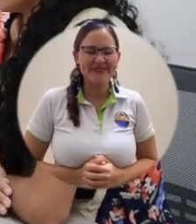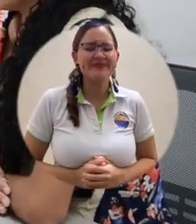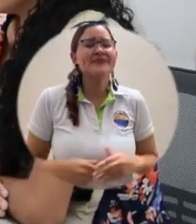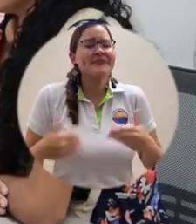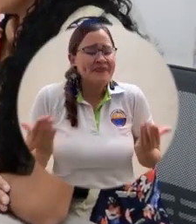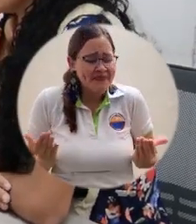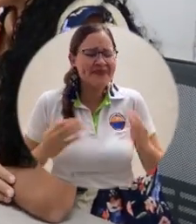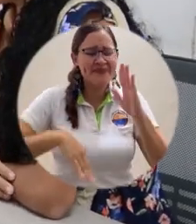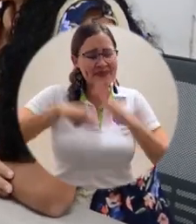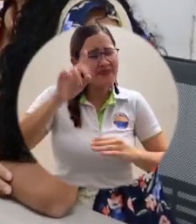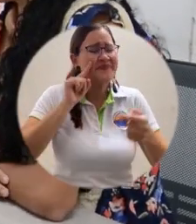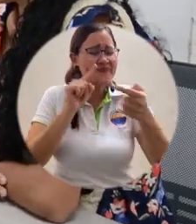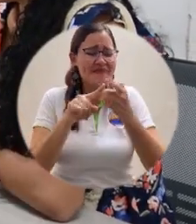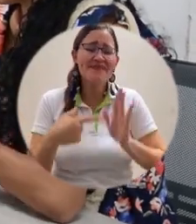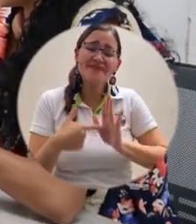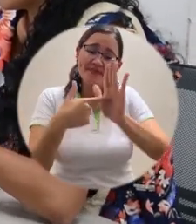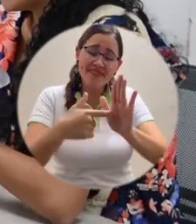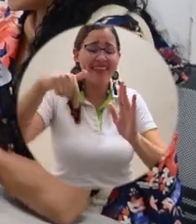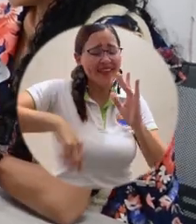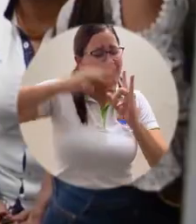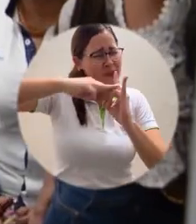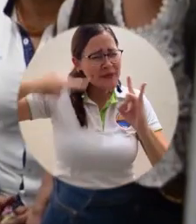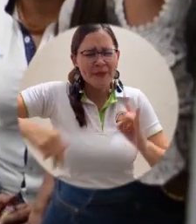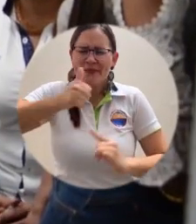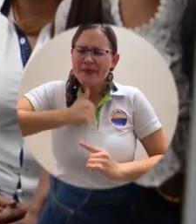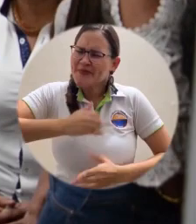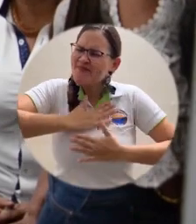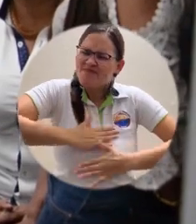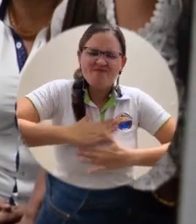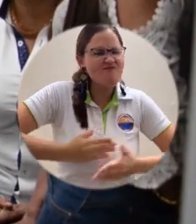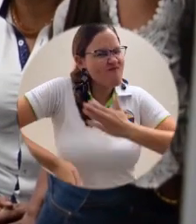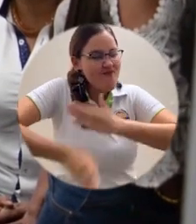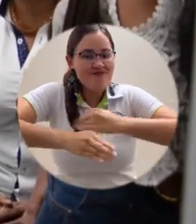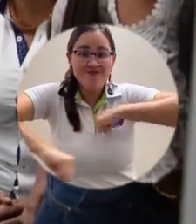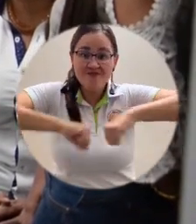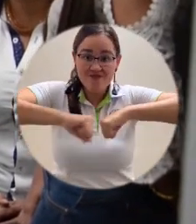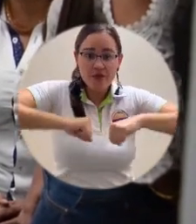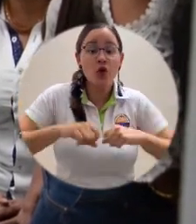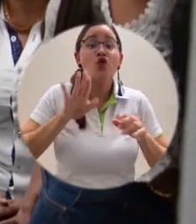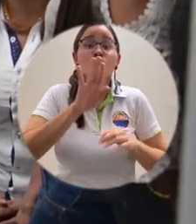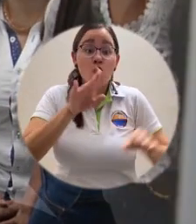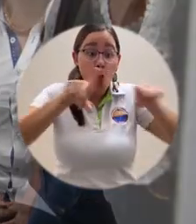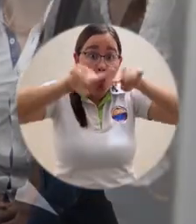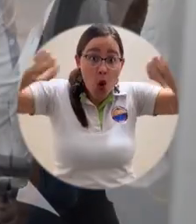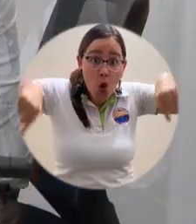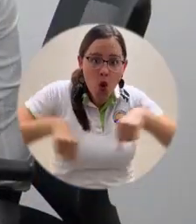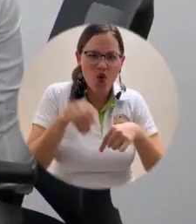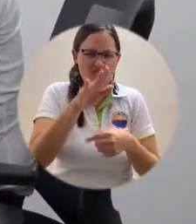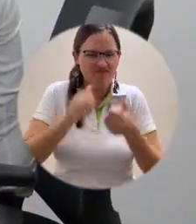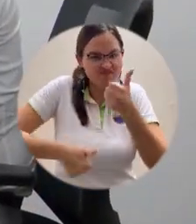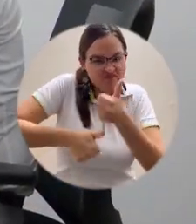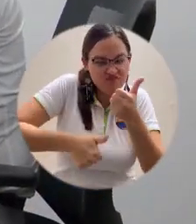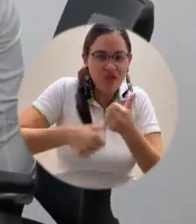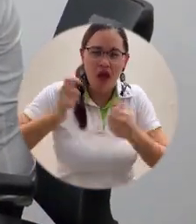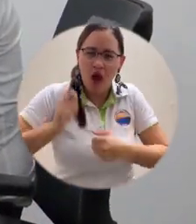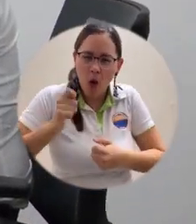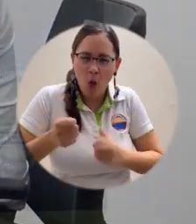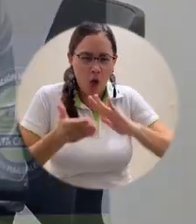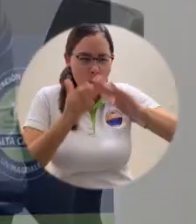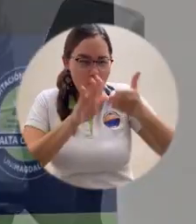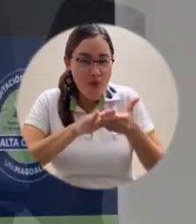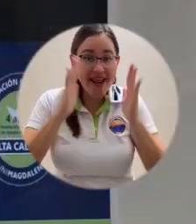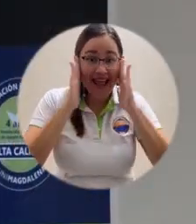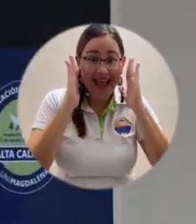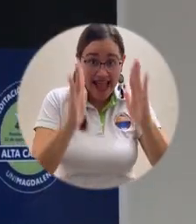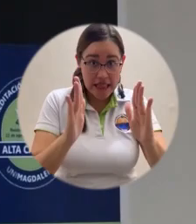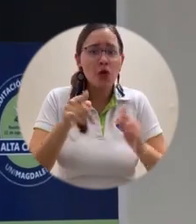Como una muestra más de resiliencia ante la adversidad, el consultorio jurídico y centro de conciliación de la Universidad del Magdalena ha continuado